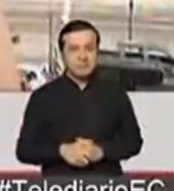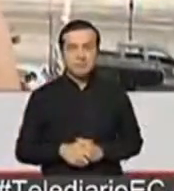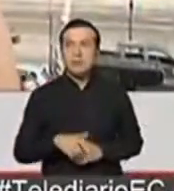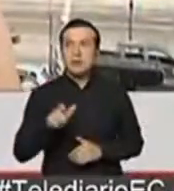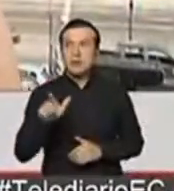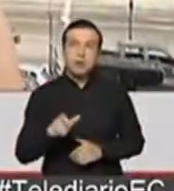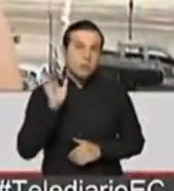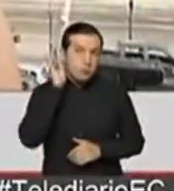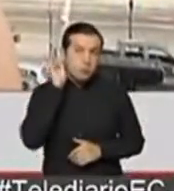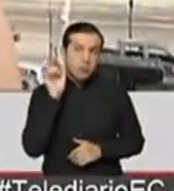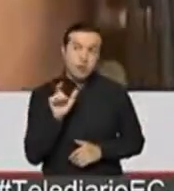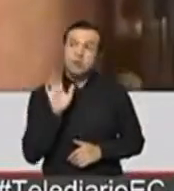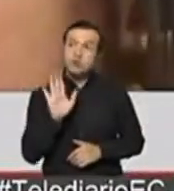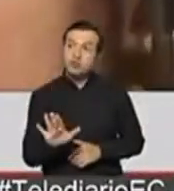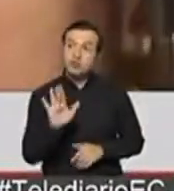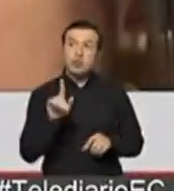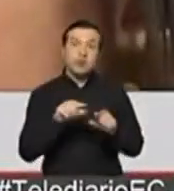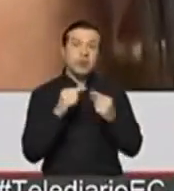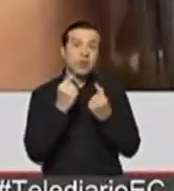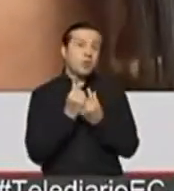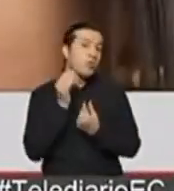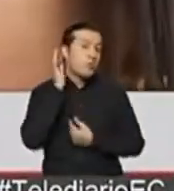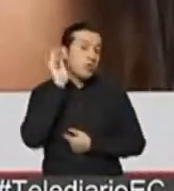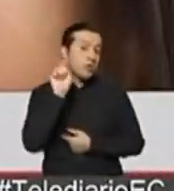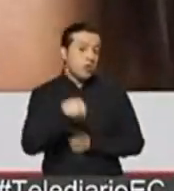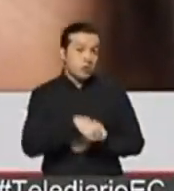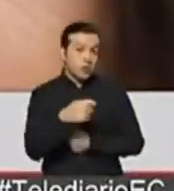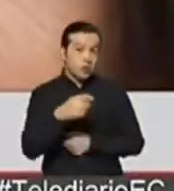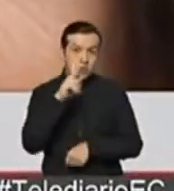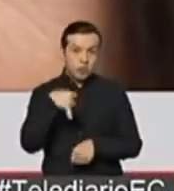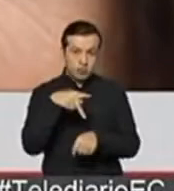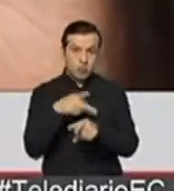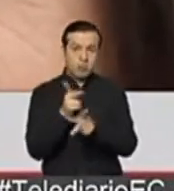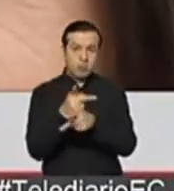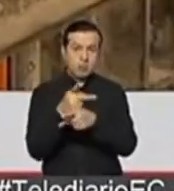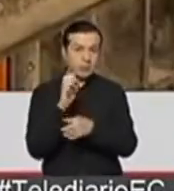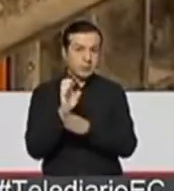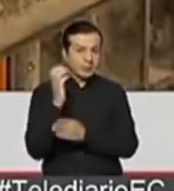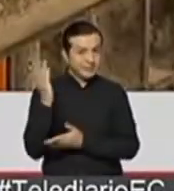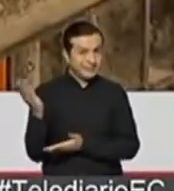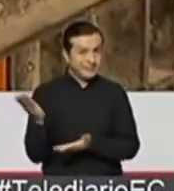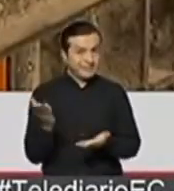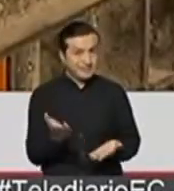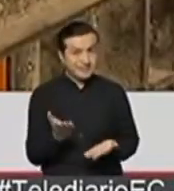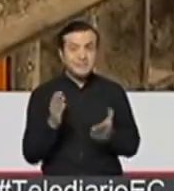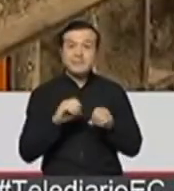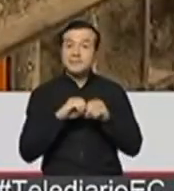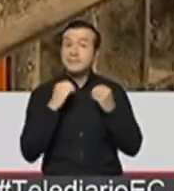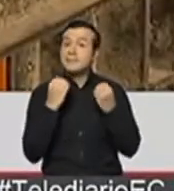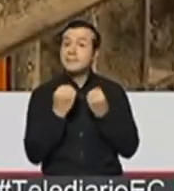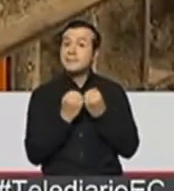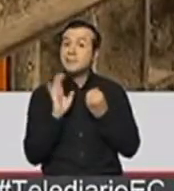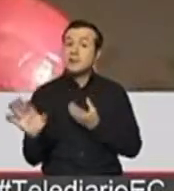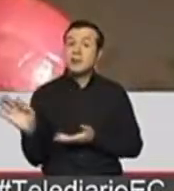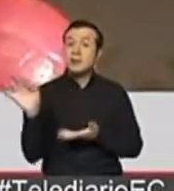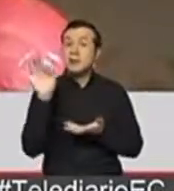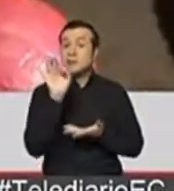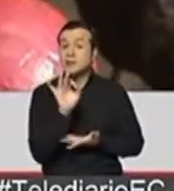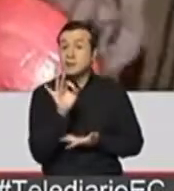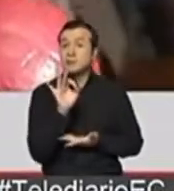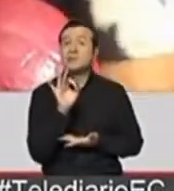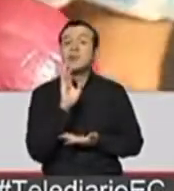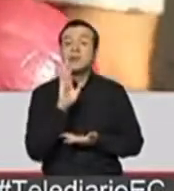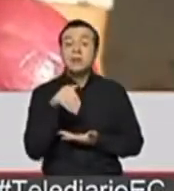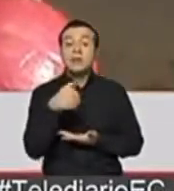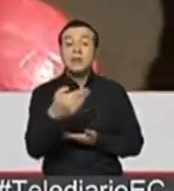Montserrat Ceballos es parte de la red de mujeres Montubias profesionales y productoras del Ecuador. De la organización a la que representa, llegarán a